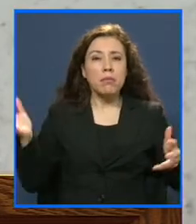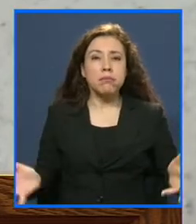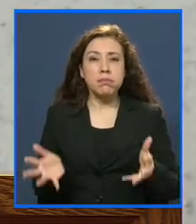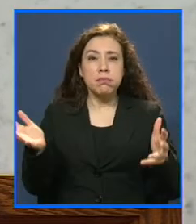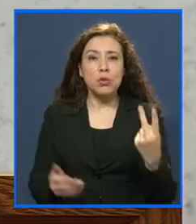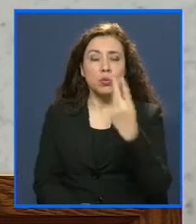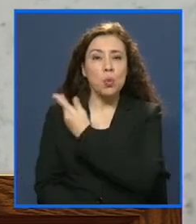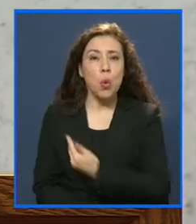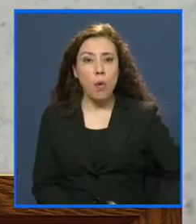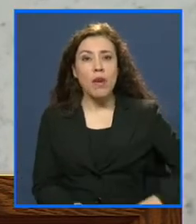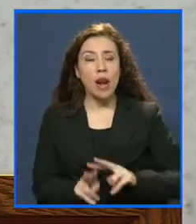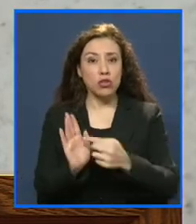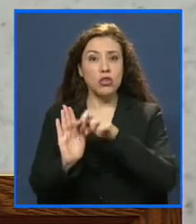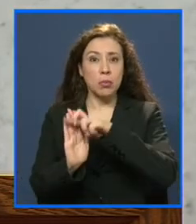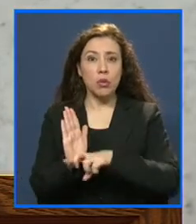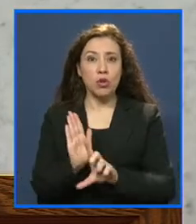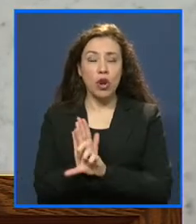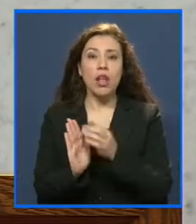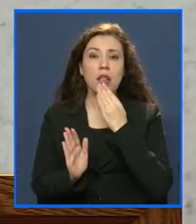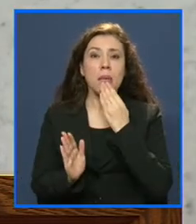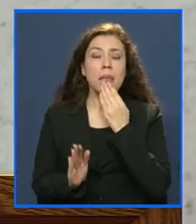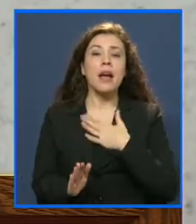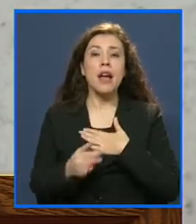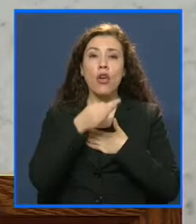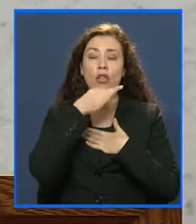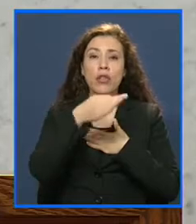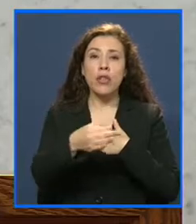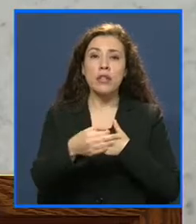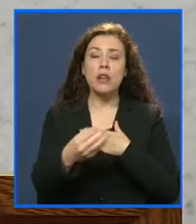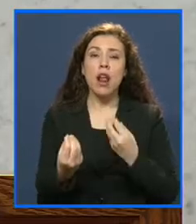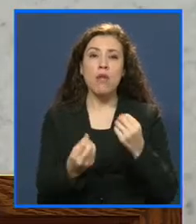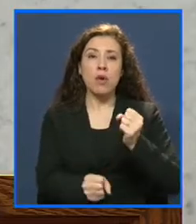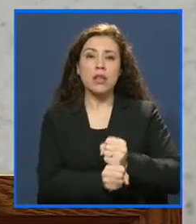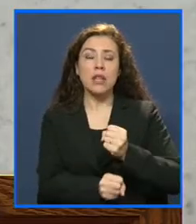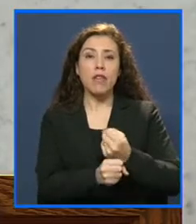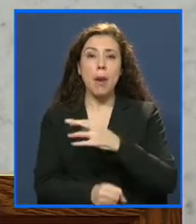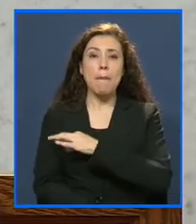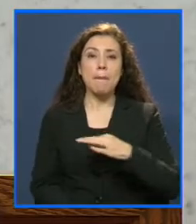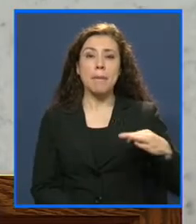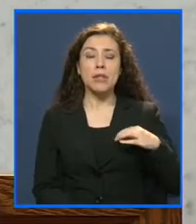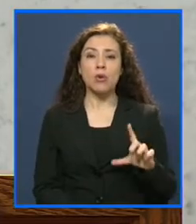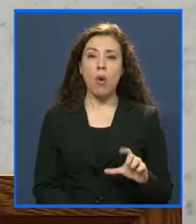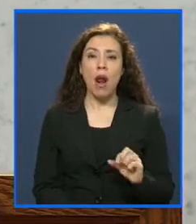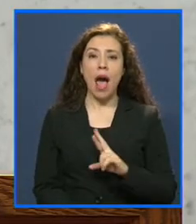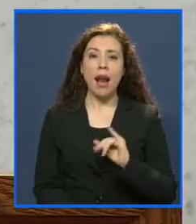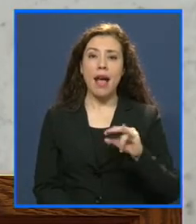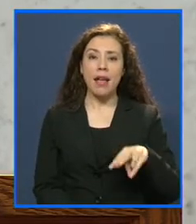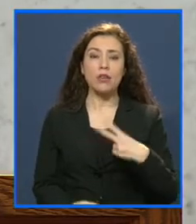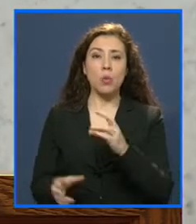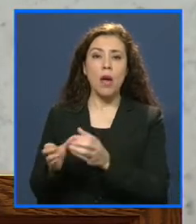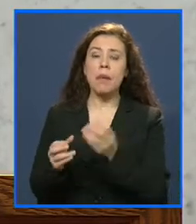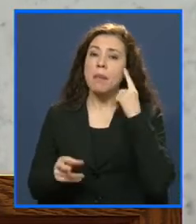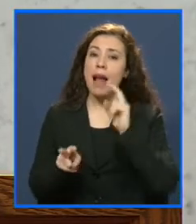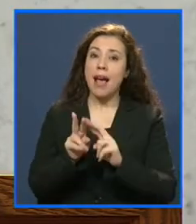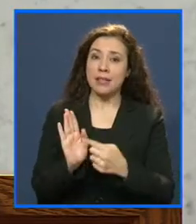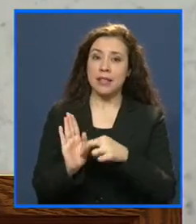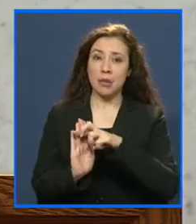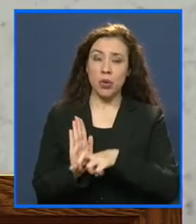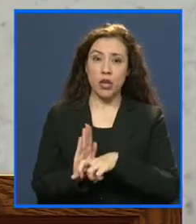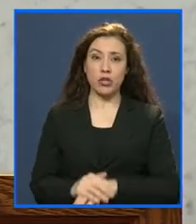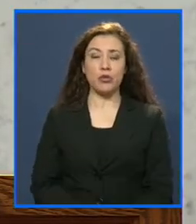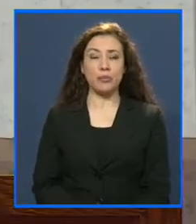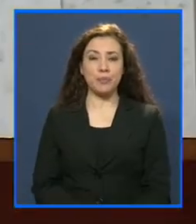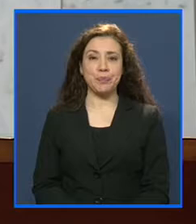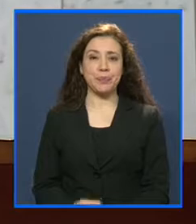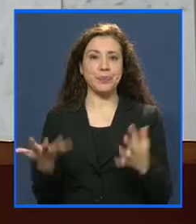su gobierno le dio a esta iniciativa también quiero hacer mención al excelente trabajo del ministro larraín y su equipo para sacar adelante este proyecto